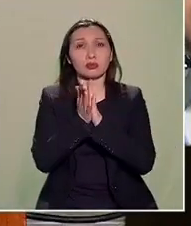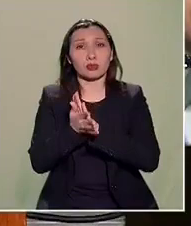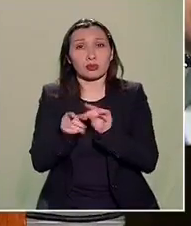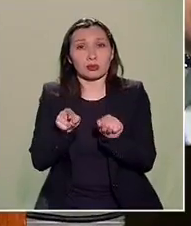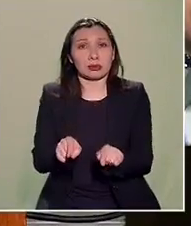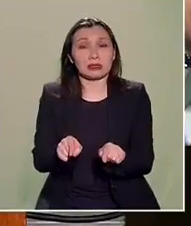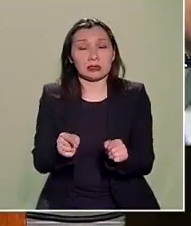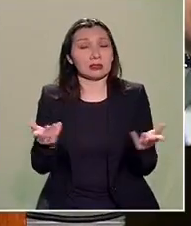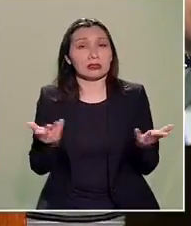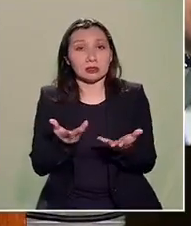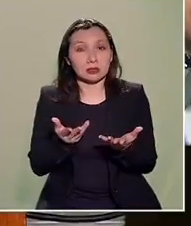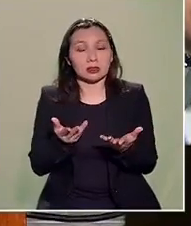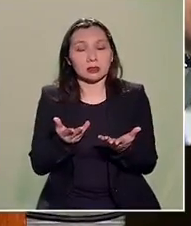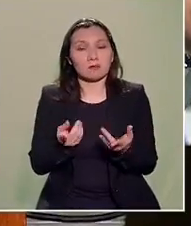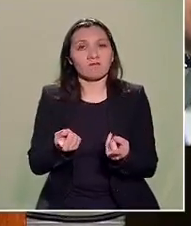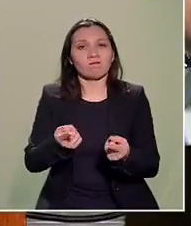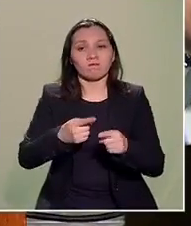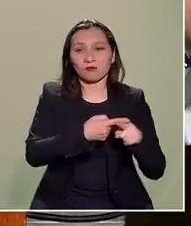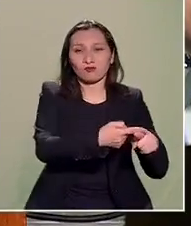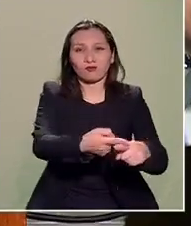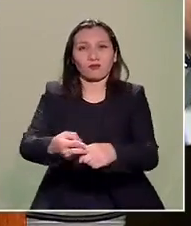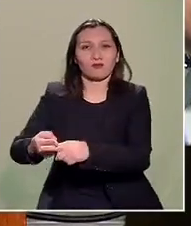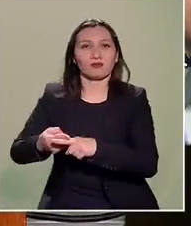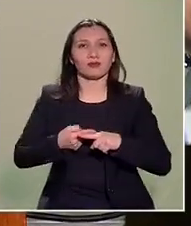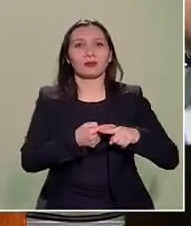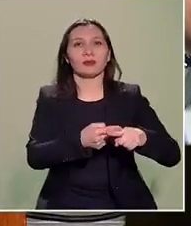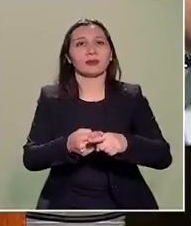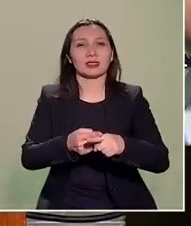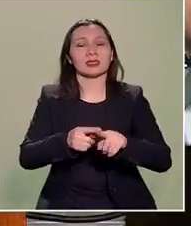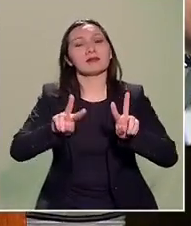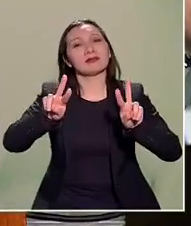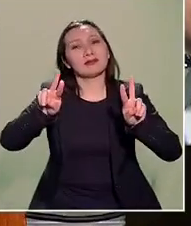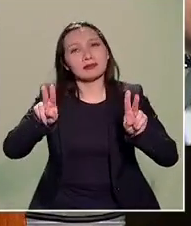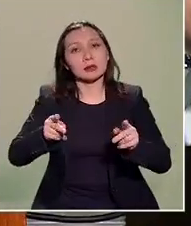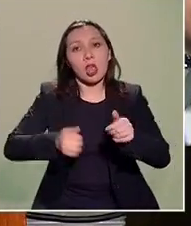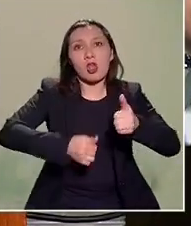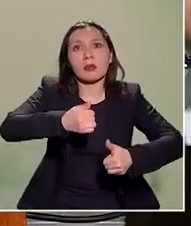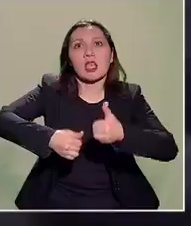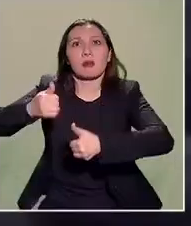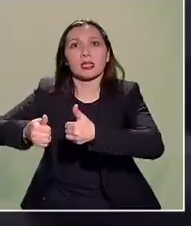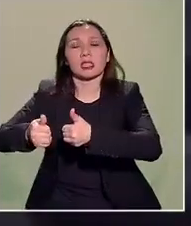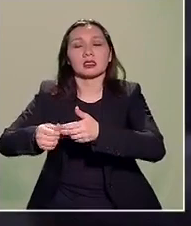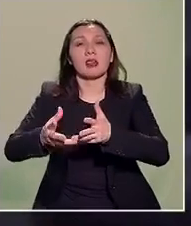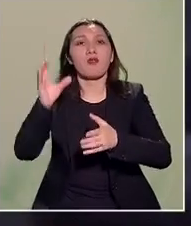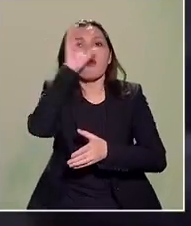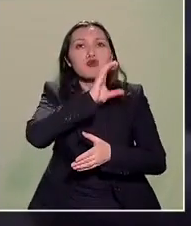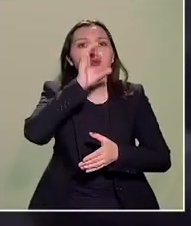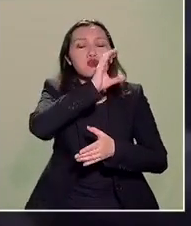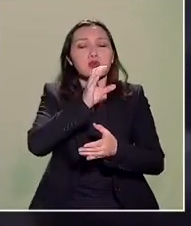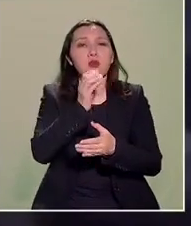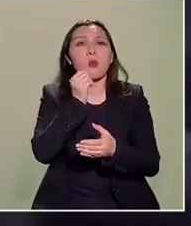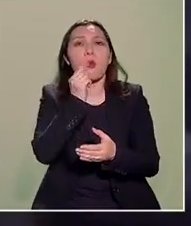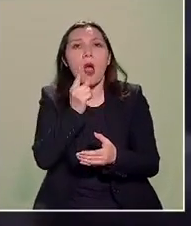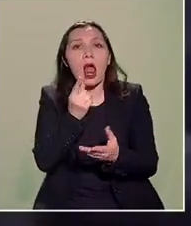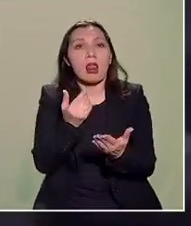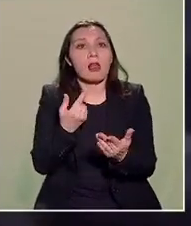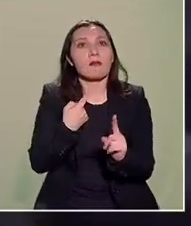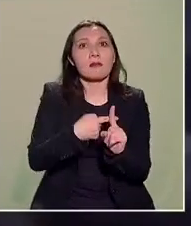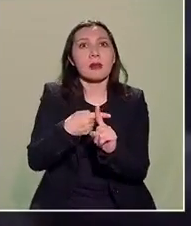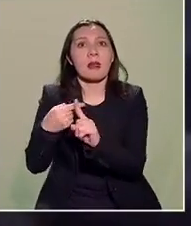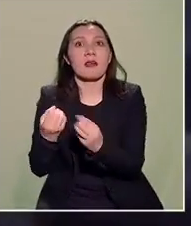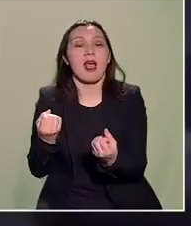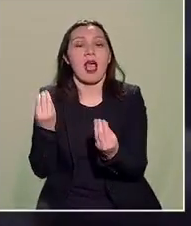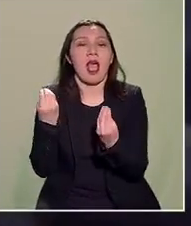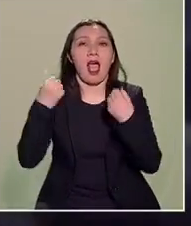ello hacen de nuestra sociedad una sociedad competitiva que busca la forma y el éxito fácil